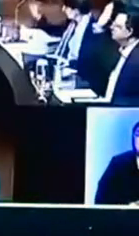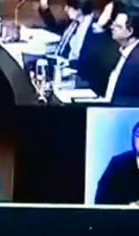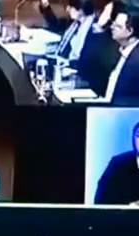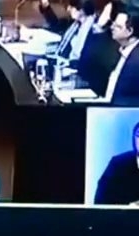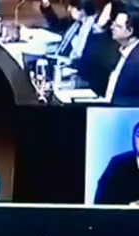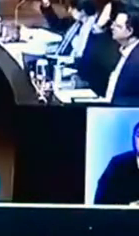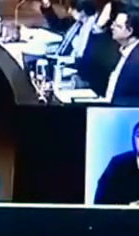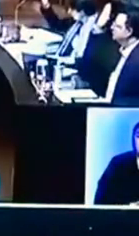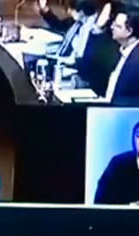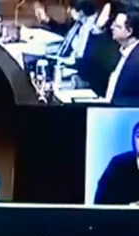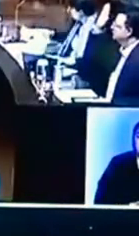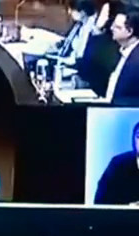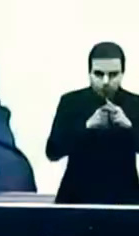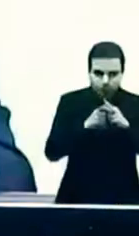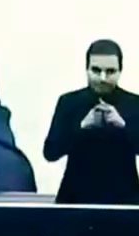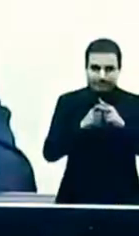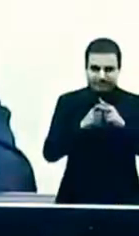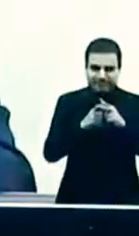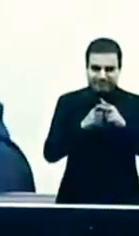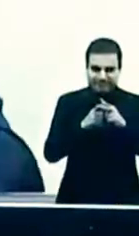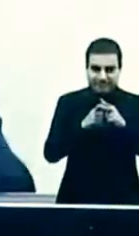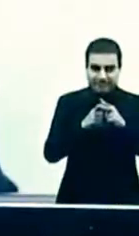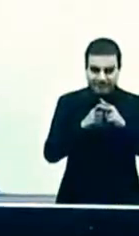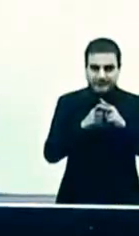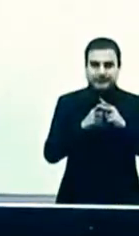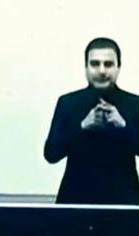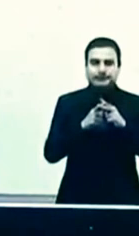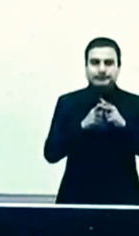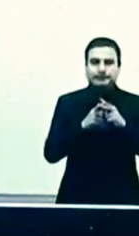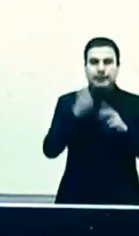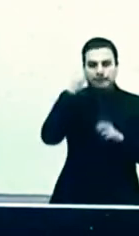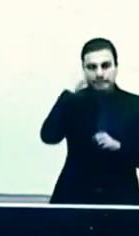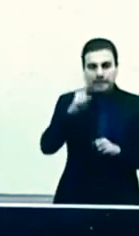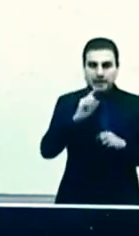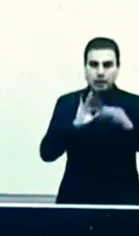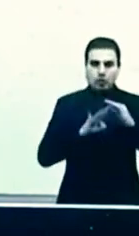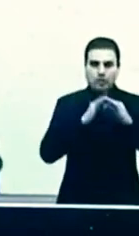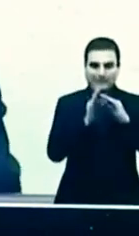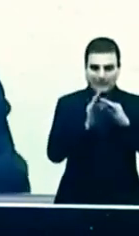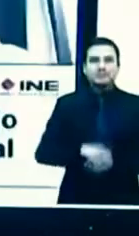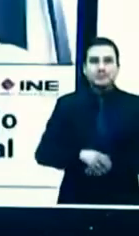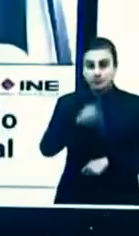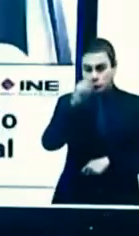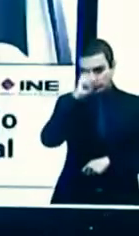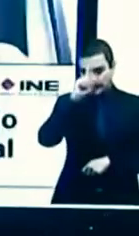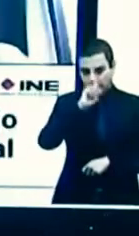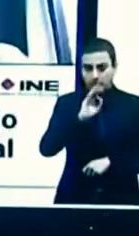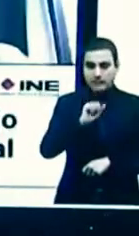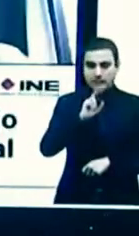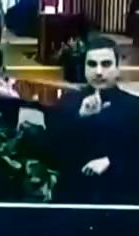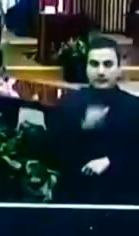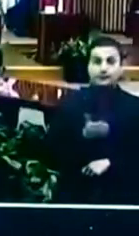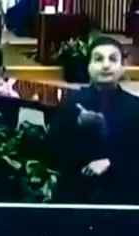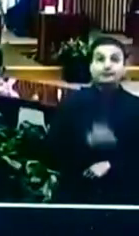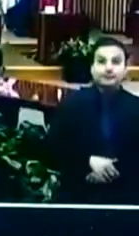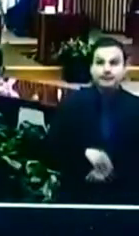en México. De verdad, 4 de los 2 magistrados presentes en la sesión fueron los que determinaron que la